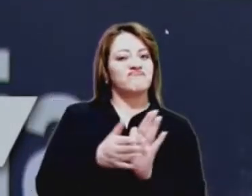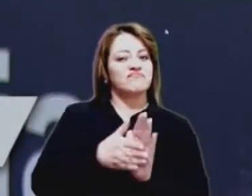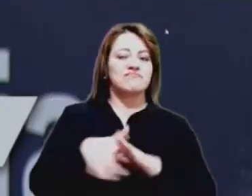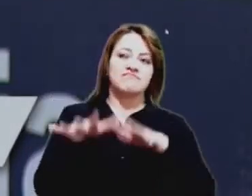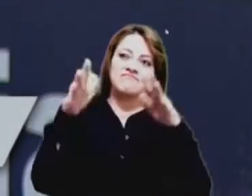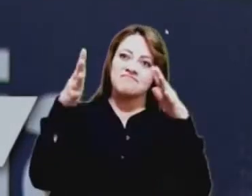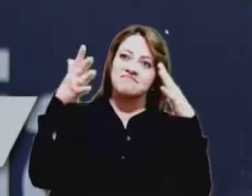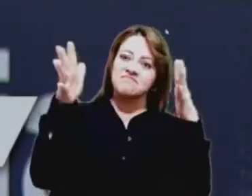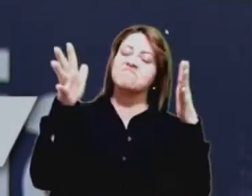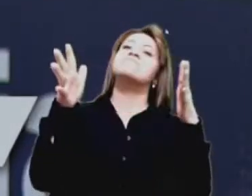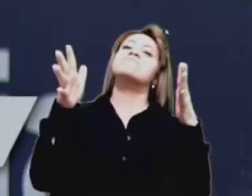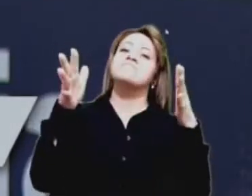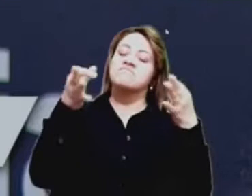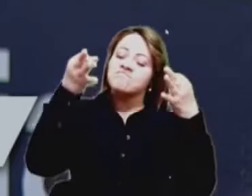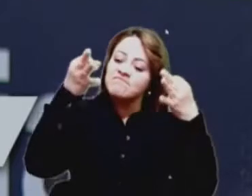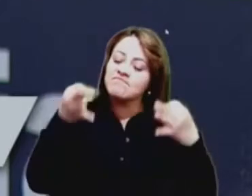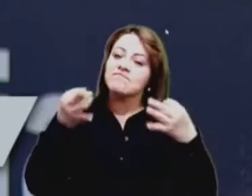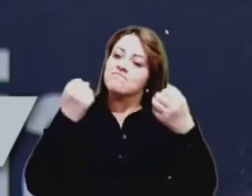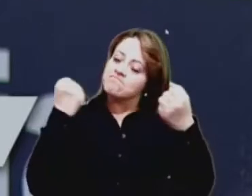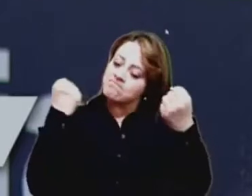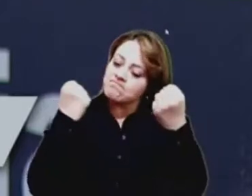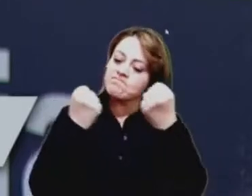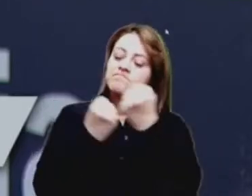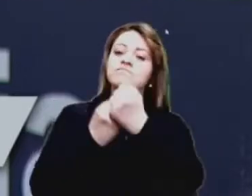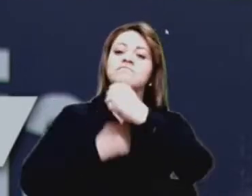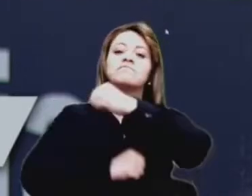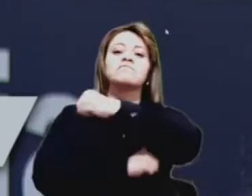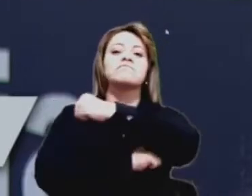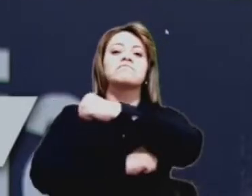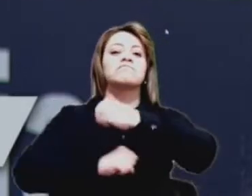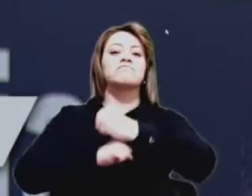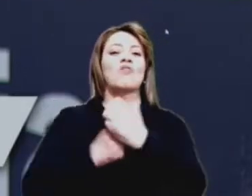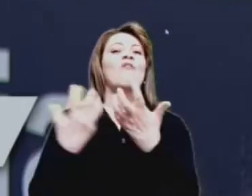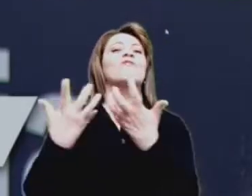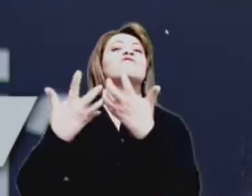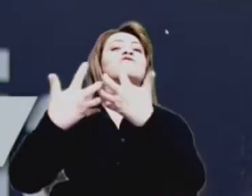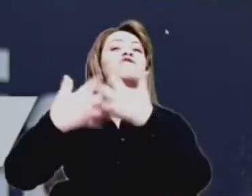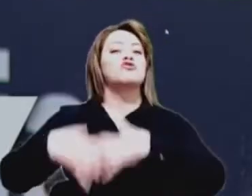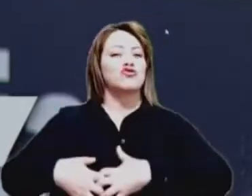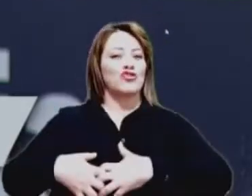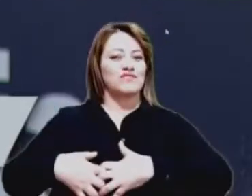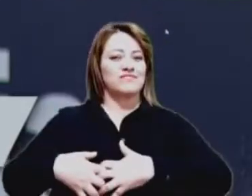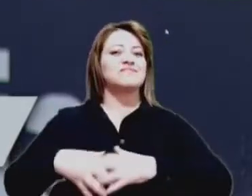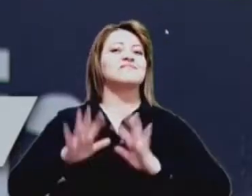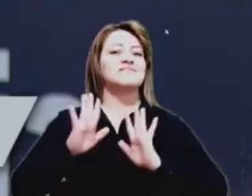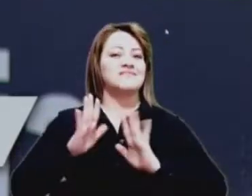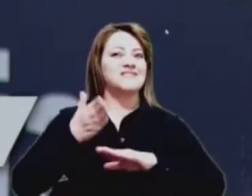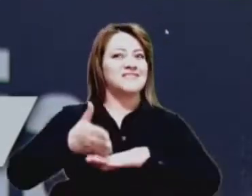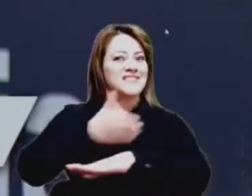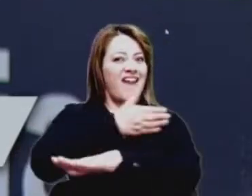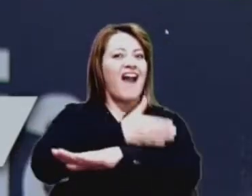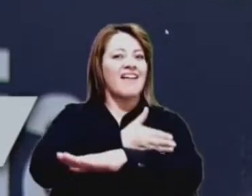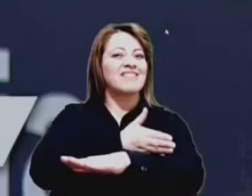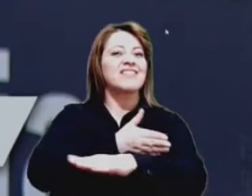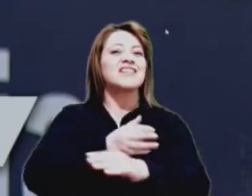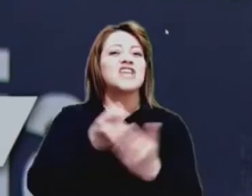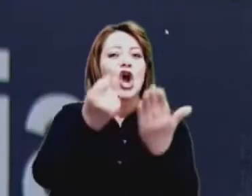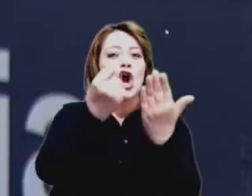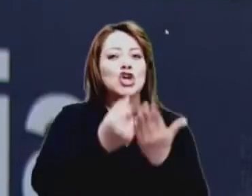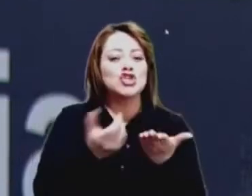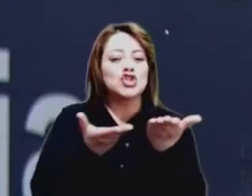el reforzamiento de esta función que de antaño ya tenía la sala de consulta y servicio civil del consejo estado